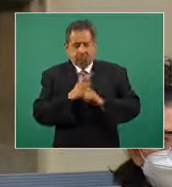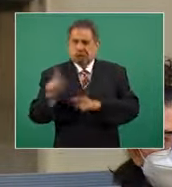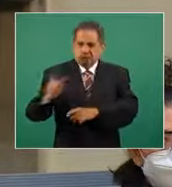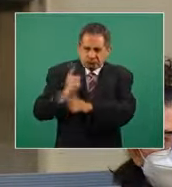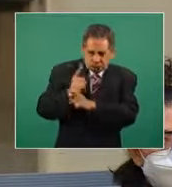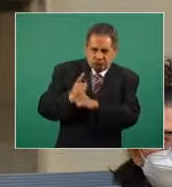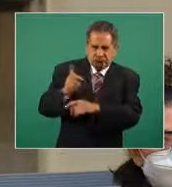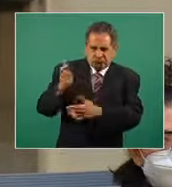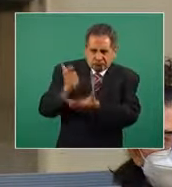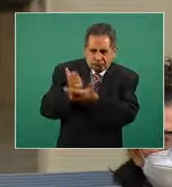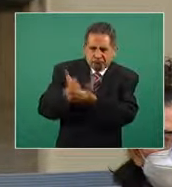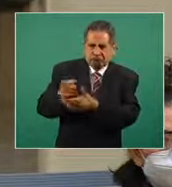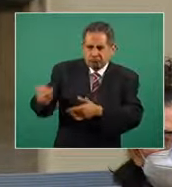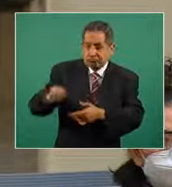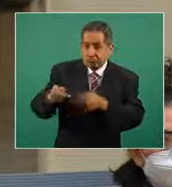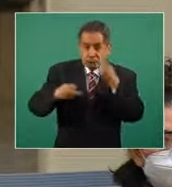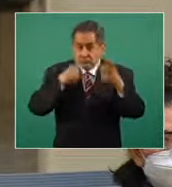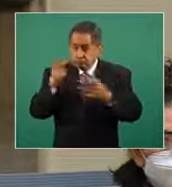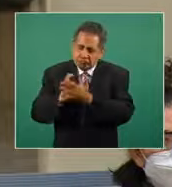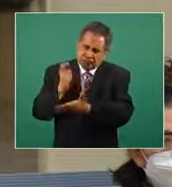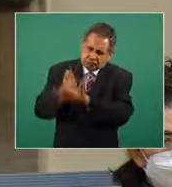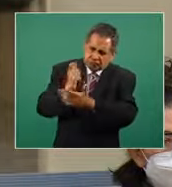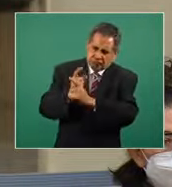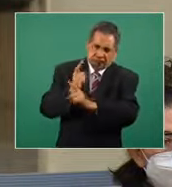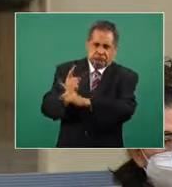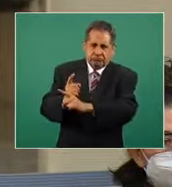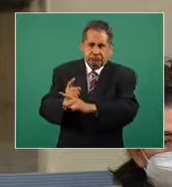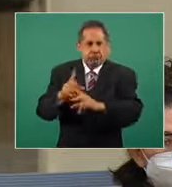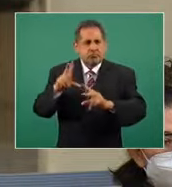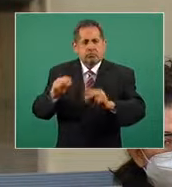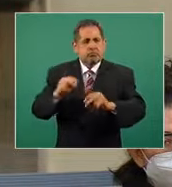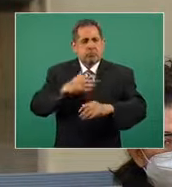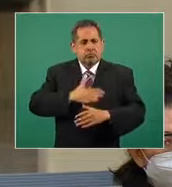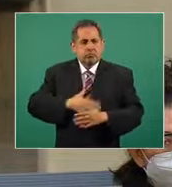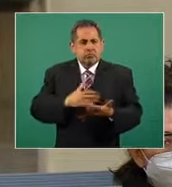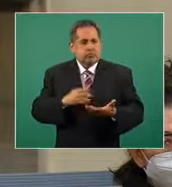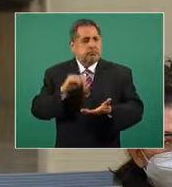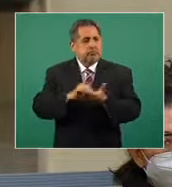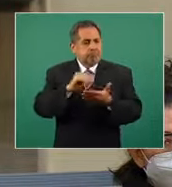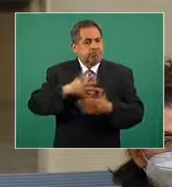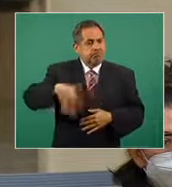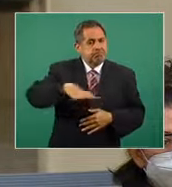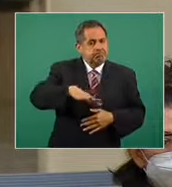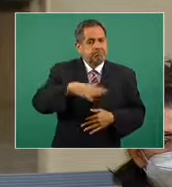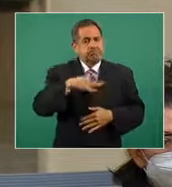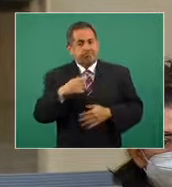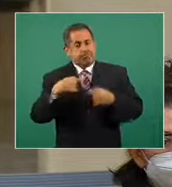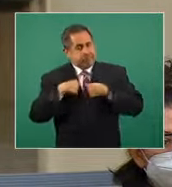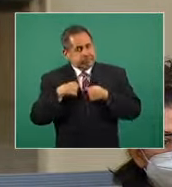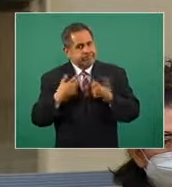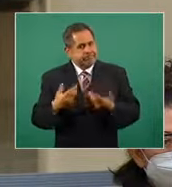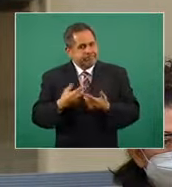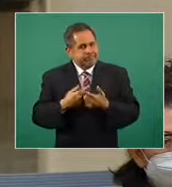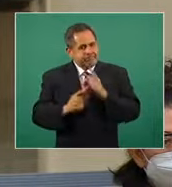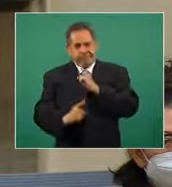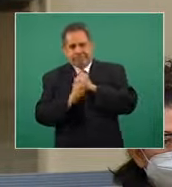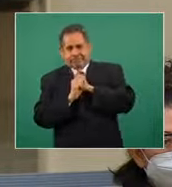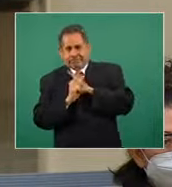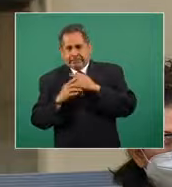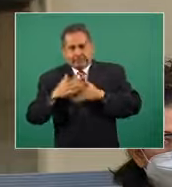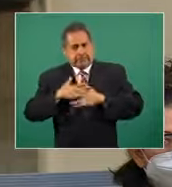víctimas, por querer levantar la voz, porque no es justo que nos sigan buscando y metiéndonos represión y